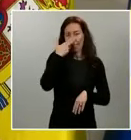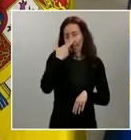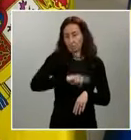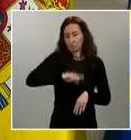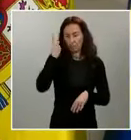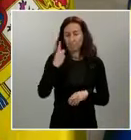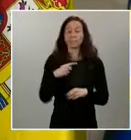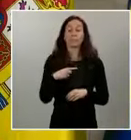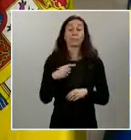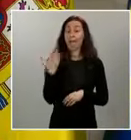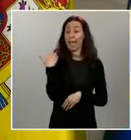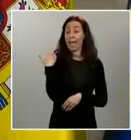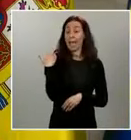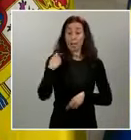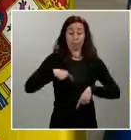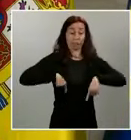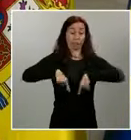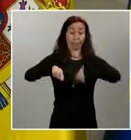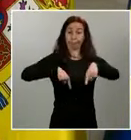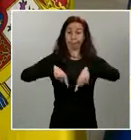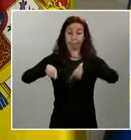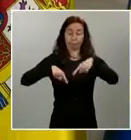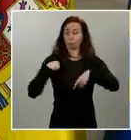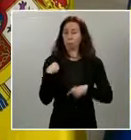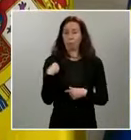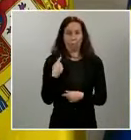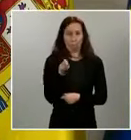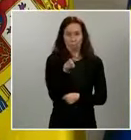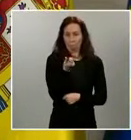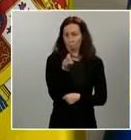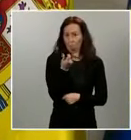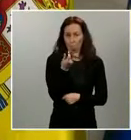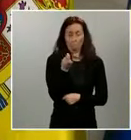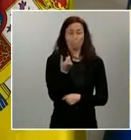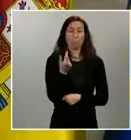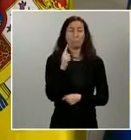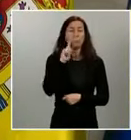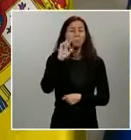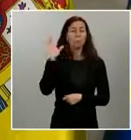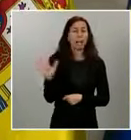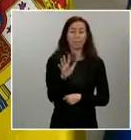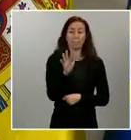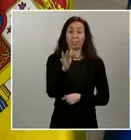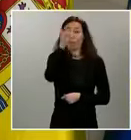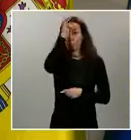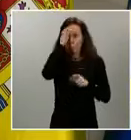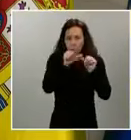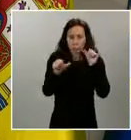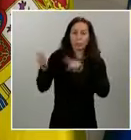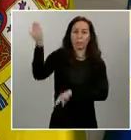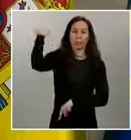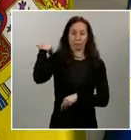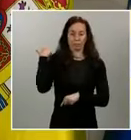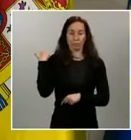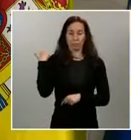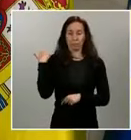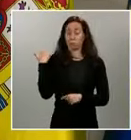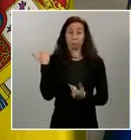día de ayer fueron muy bajas, similares a las del domingo anterior en todos los modos de